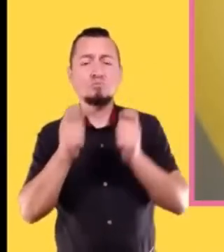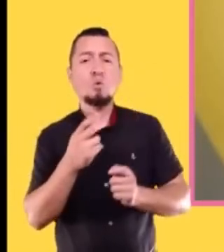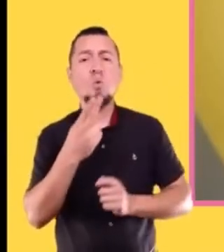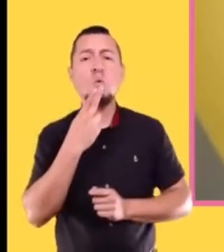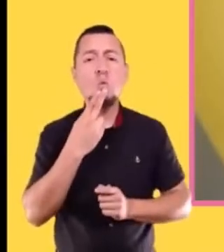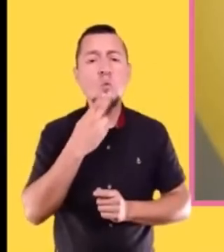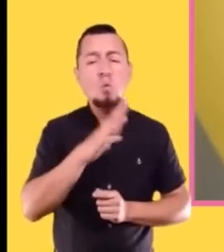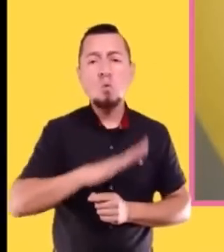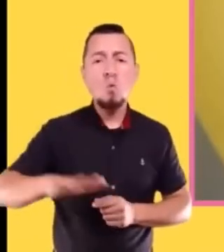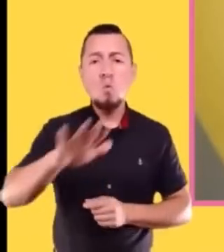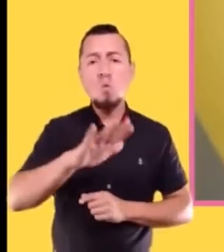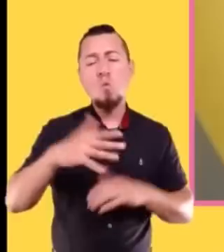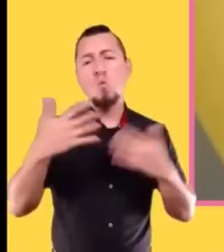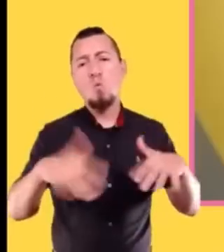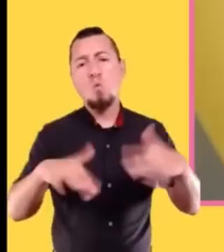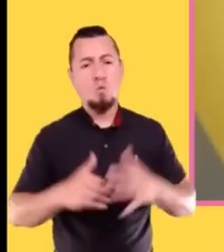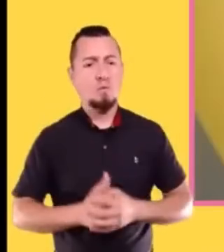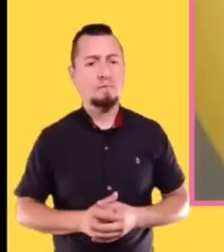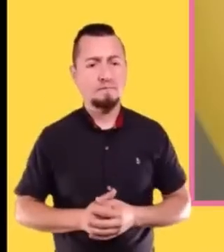herramienta.